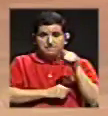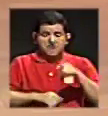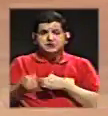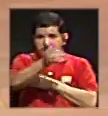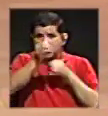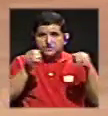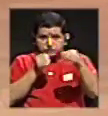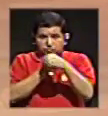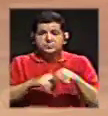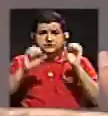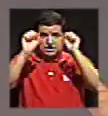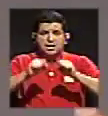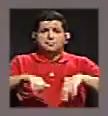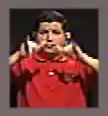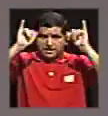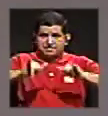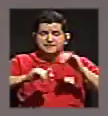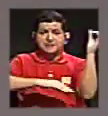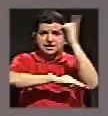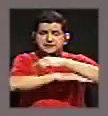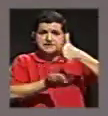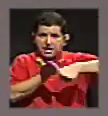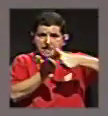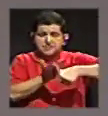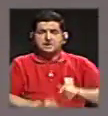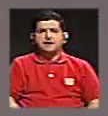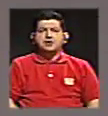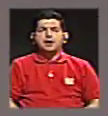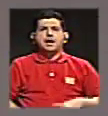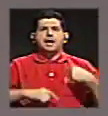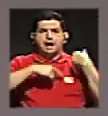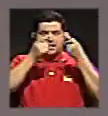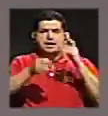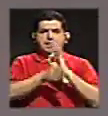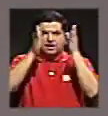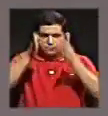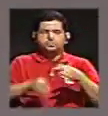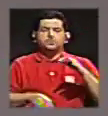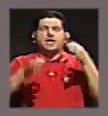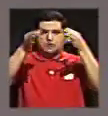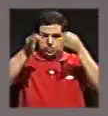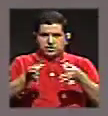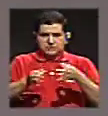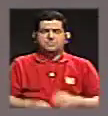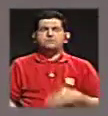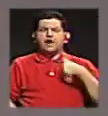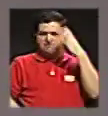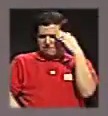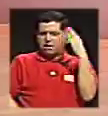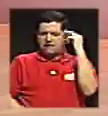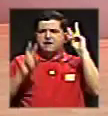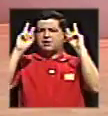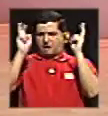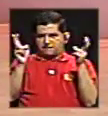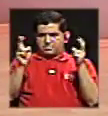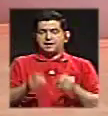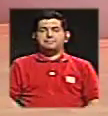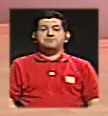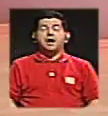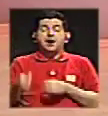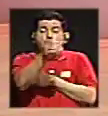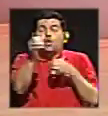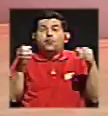consulados para estar allí el Día de las elecciones van a viajar funcionarios del tribunal con mucha experiencia en estos temas En aquellos